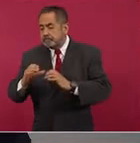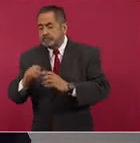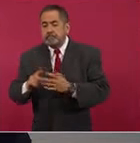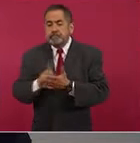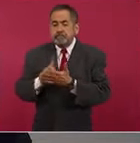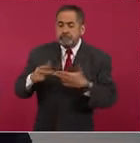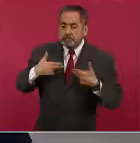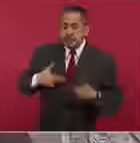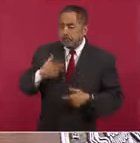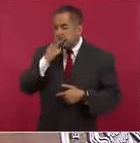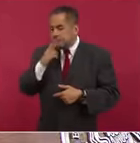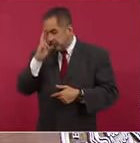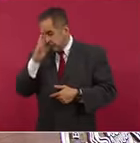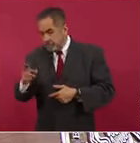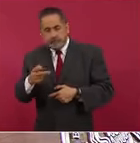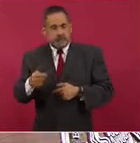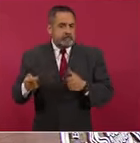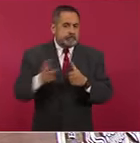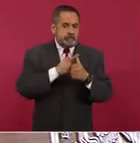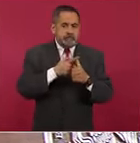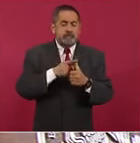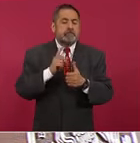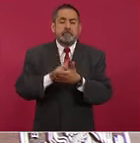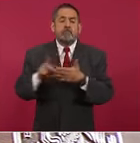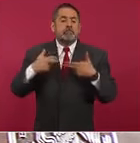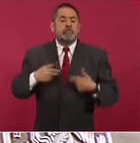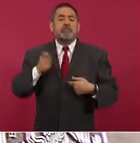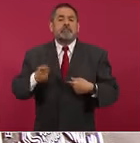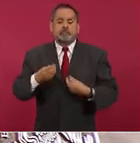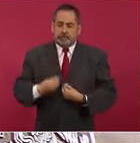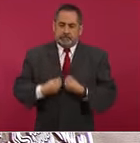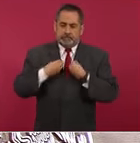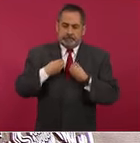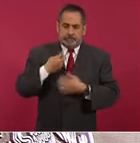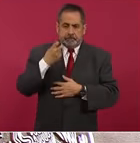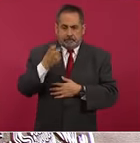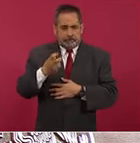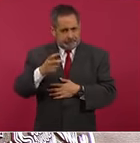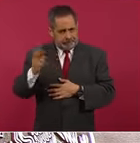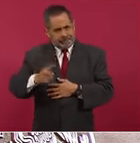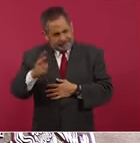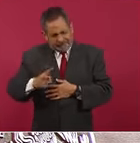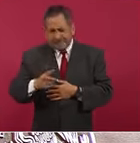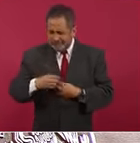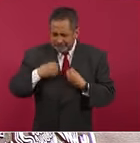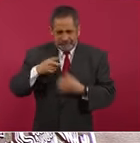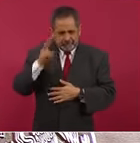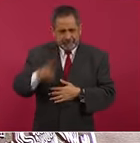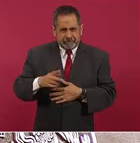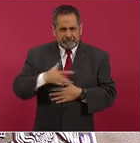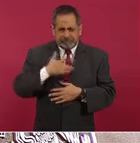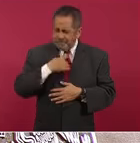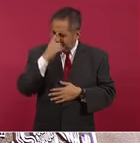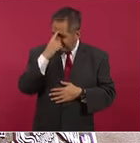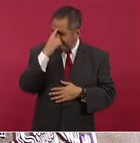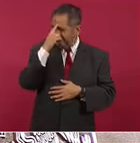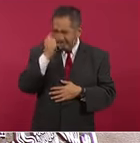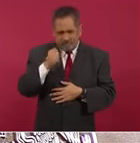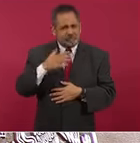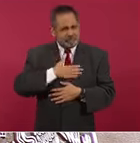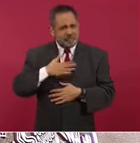humanos, que es el principal de los derechos humanos. De manera sincera, por